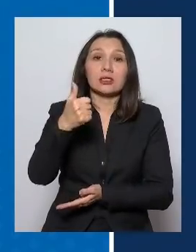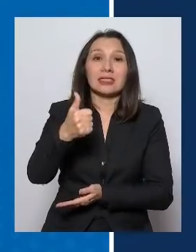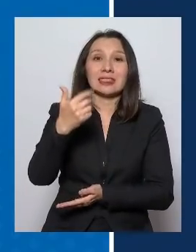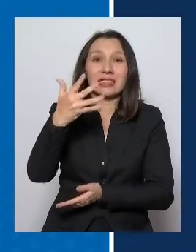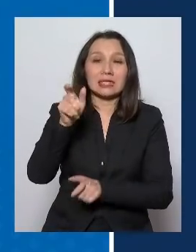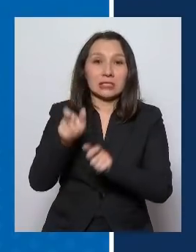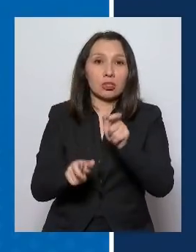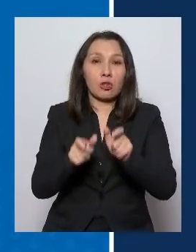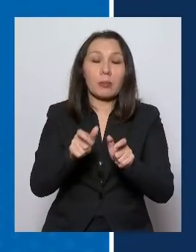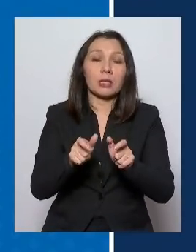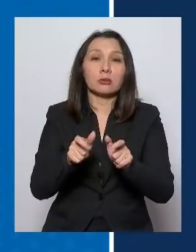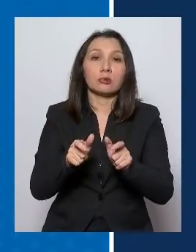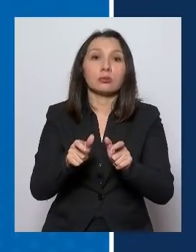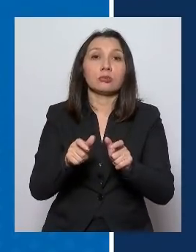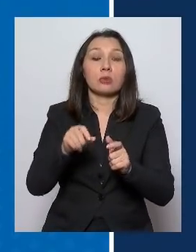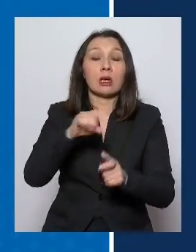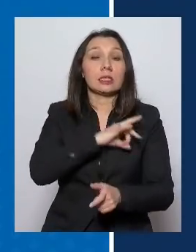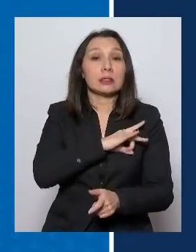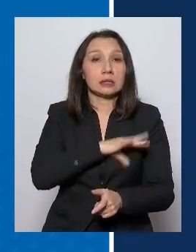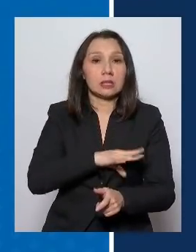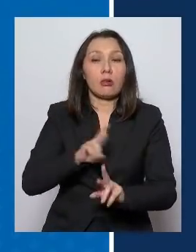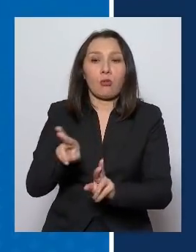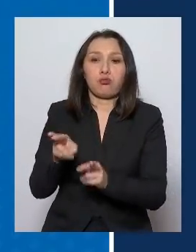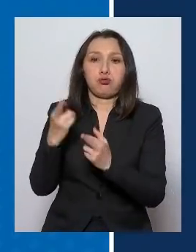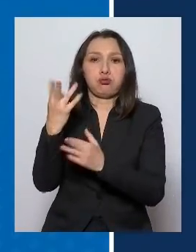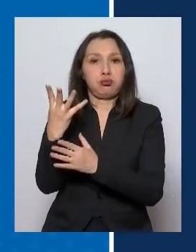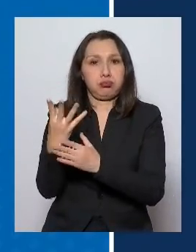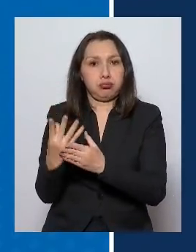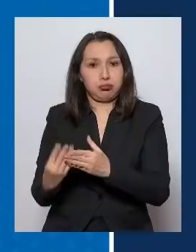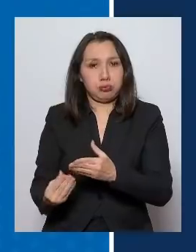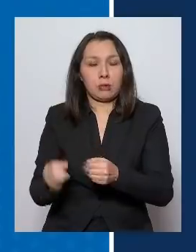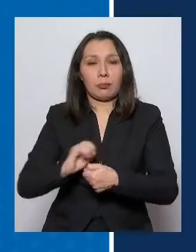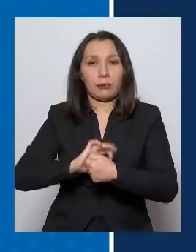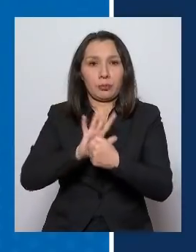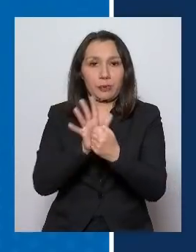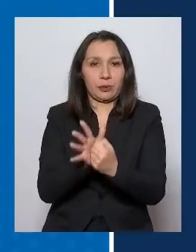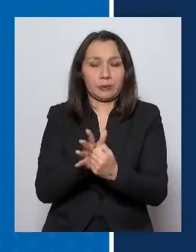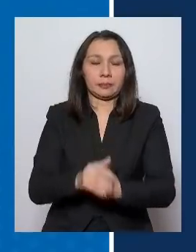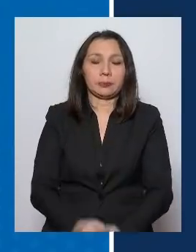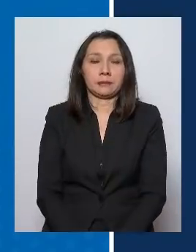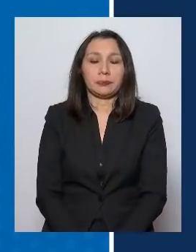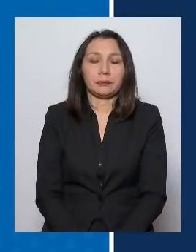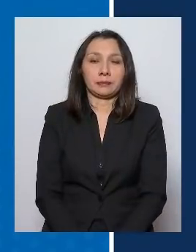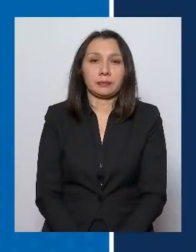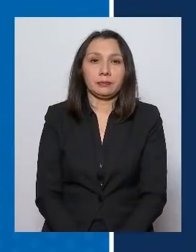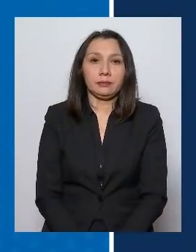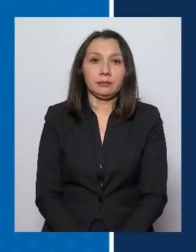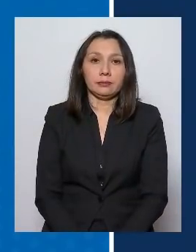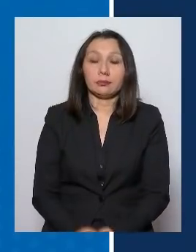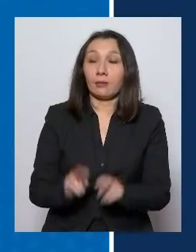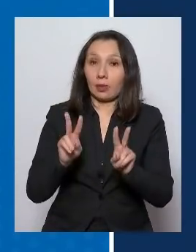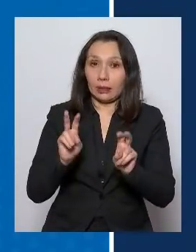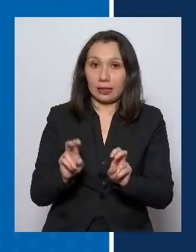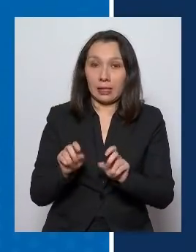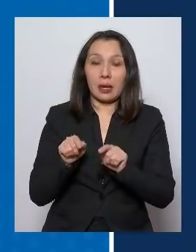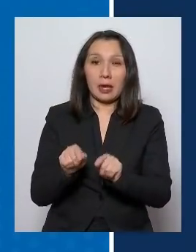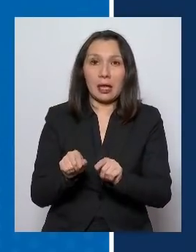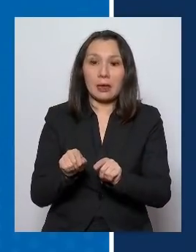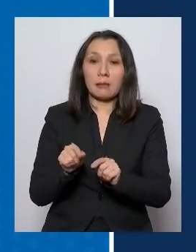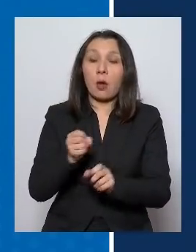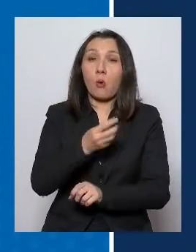20.165 personas en nuestro país que se han recuperado del COVID-19. Con respecto a